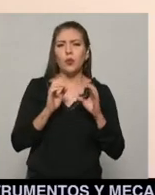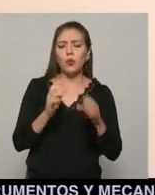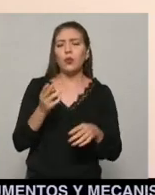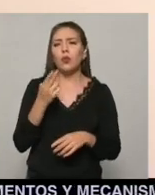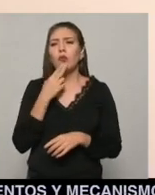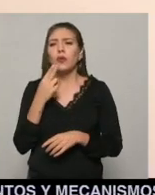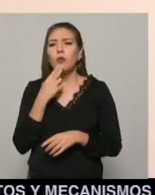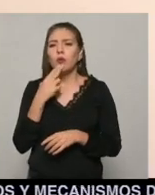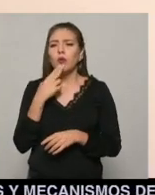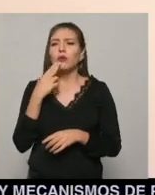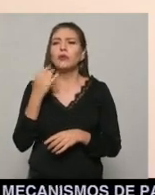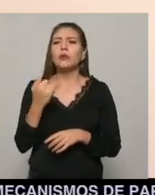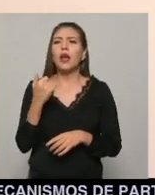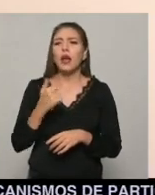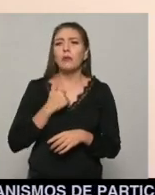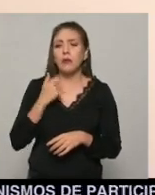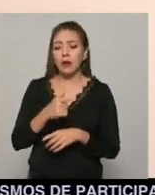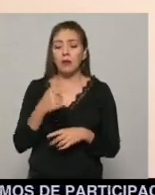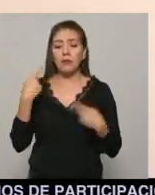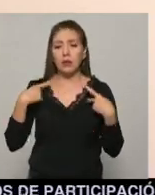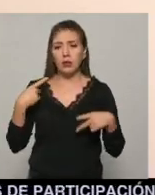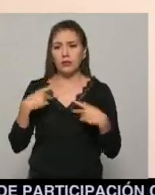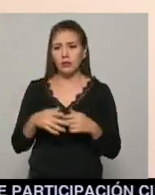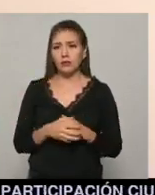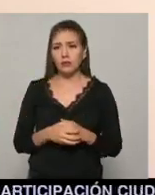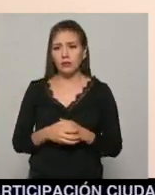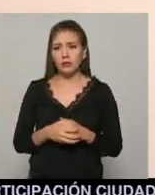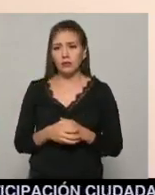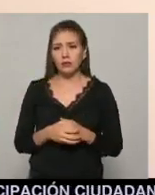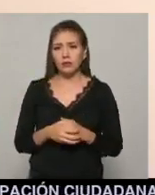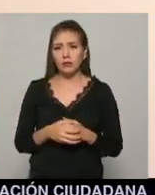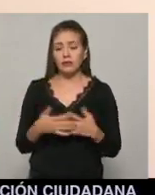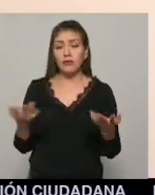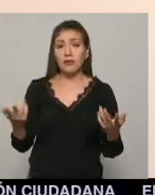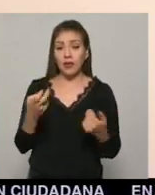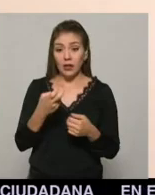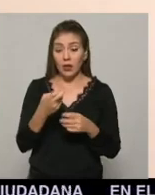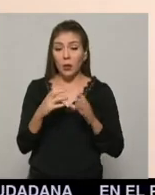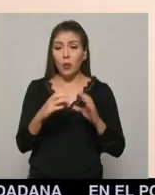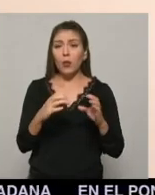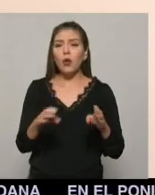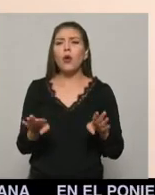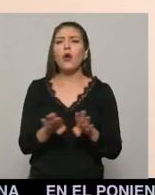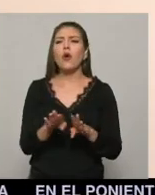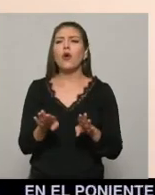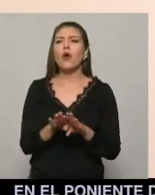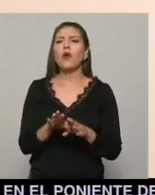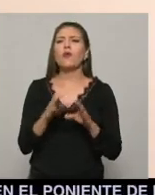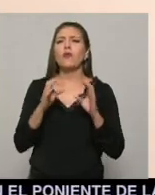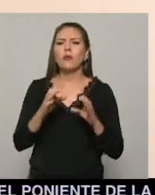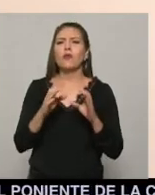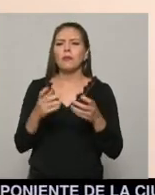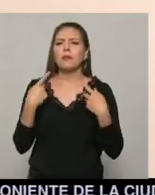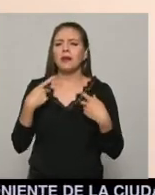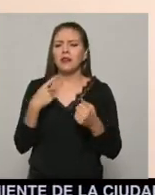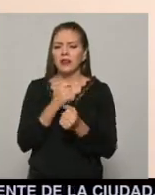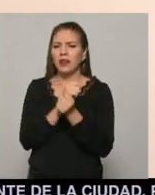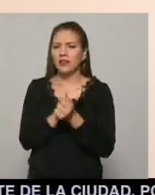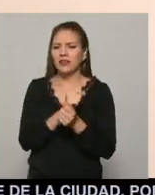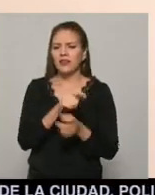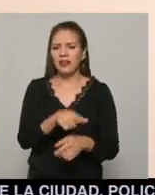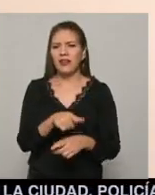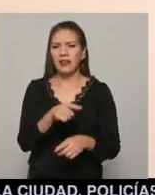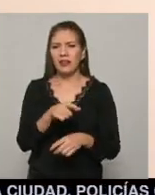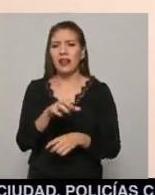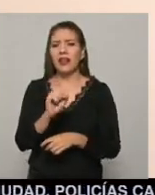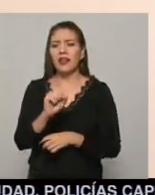uso y aprovechamiento del ser humano. Y evidentemente este cuidado es como se cuida un esclavo para que me siga siendo útil. Entonces, si esta es una